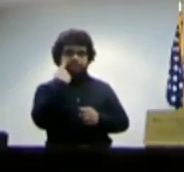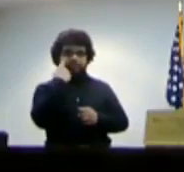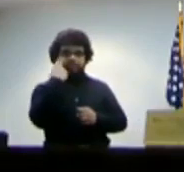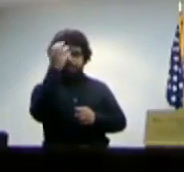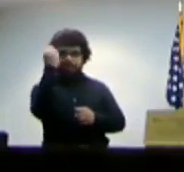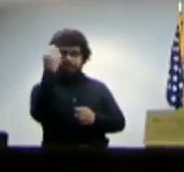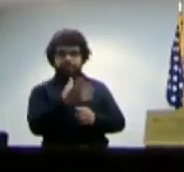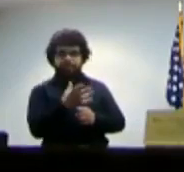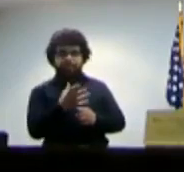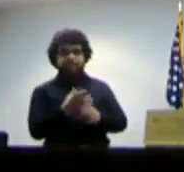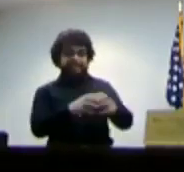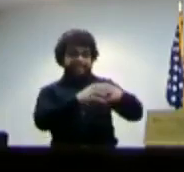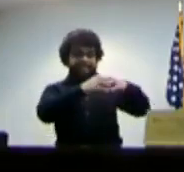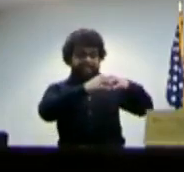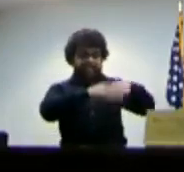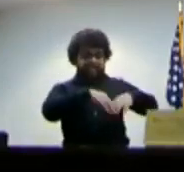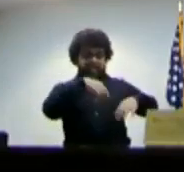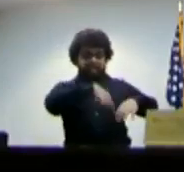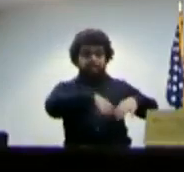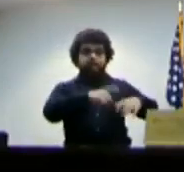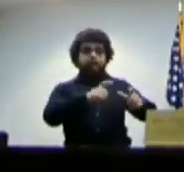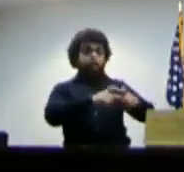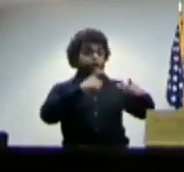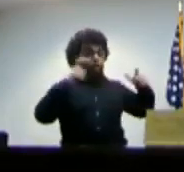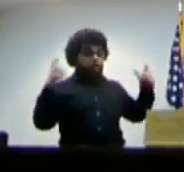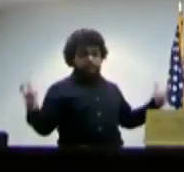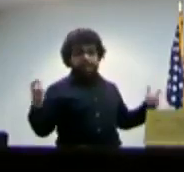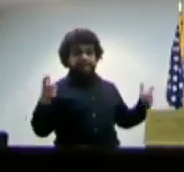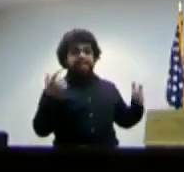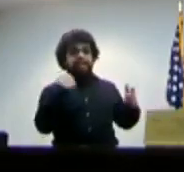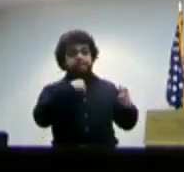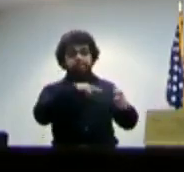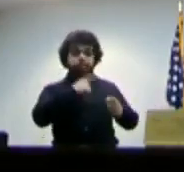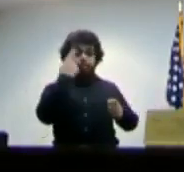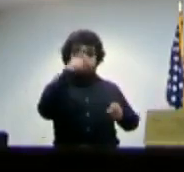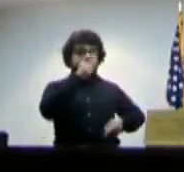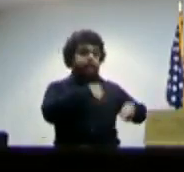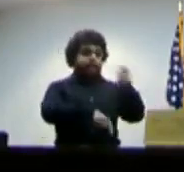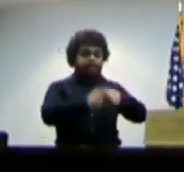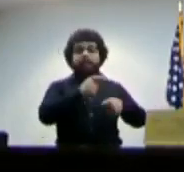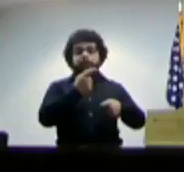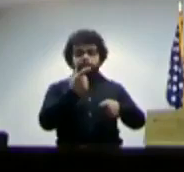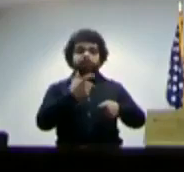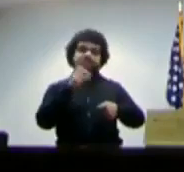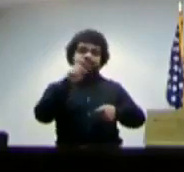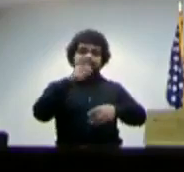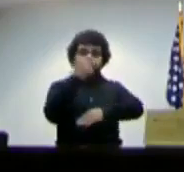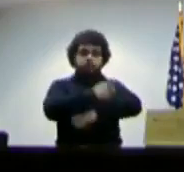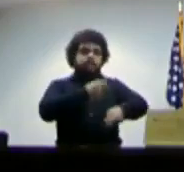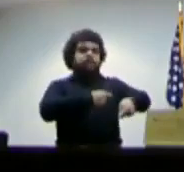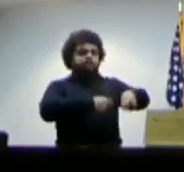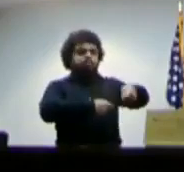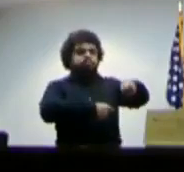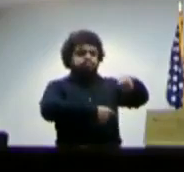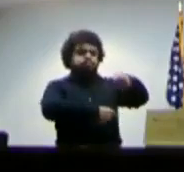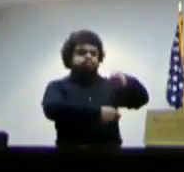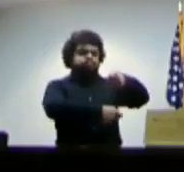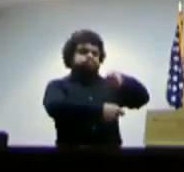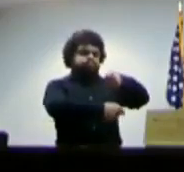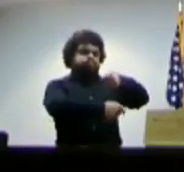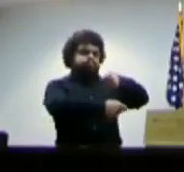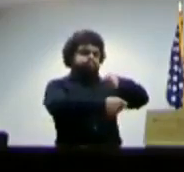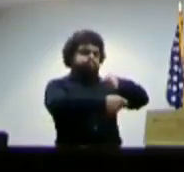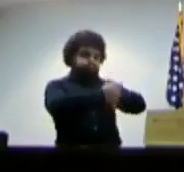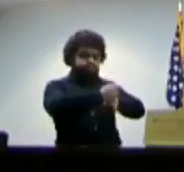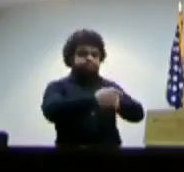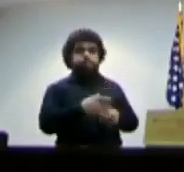minutos, es un equipo grande que para reemplazarlo nos toma unos días. Al salir de servicio de